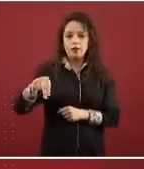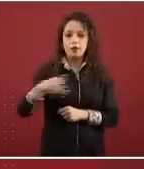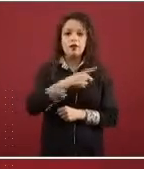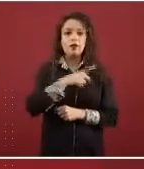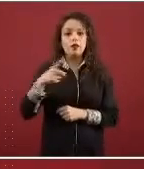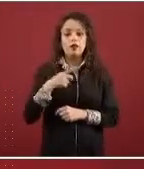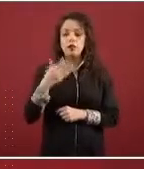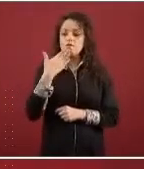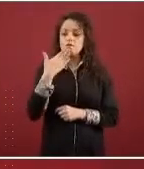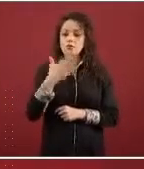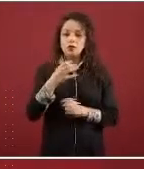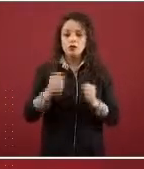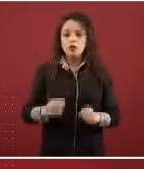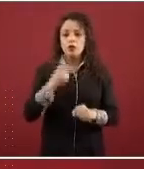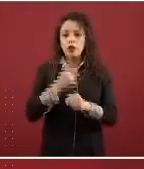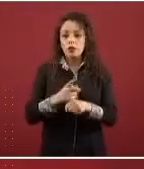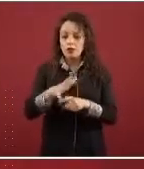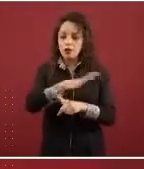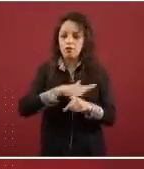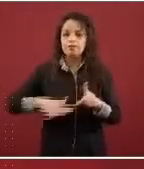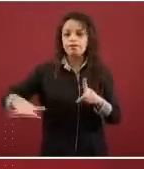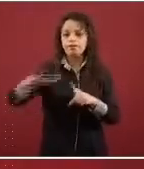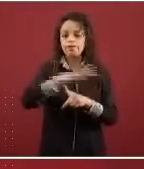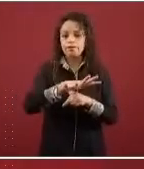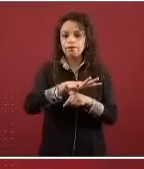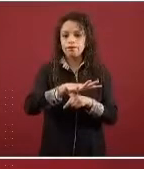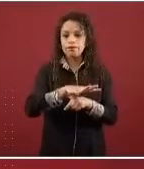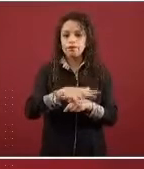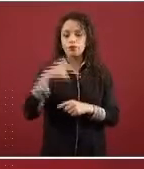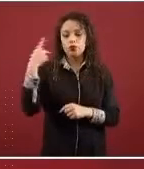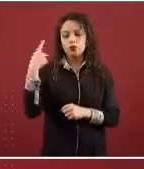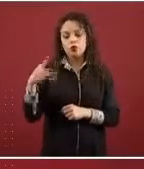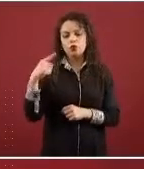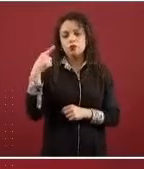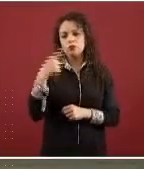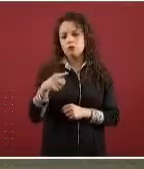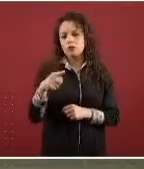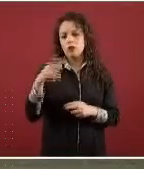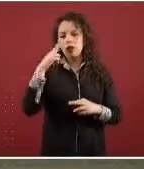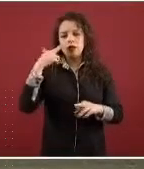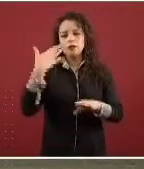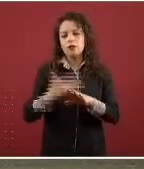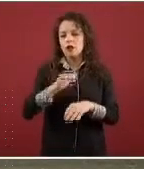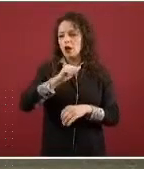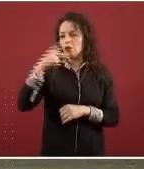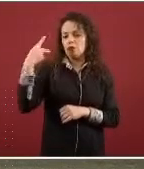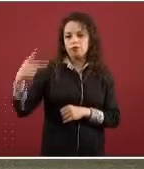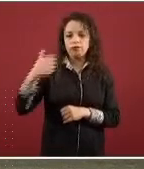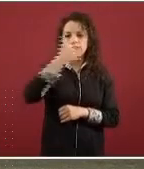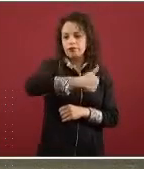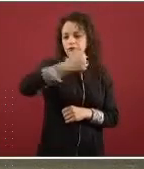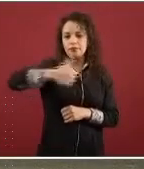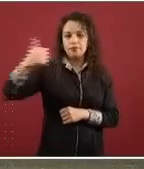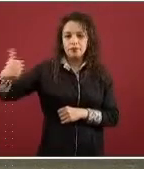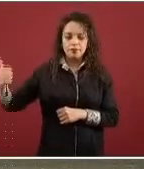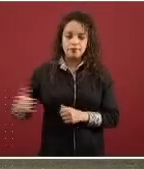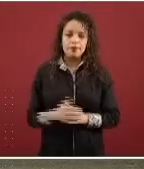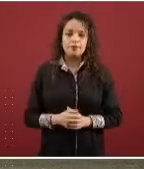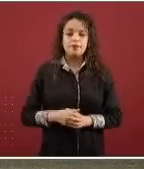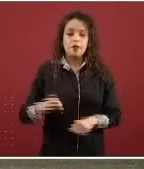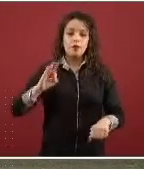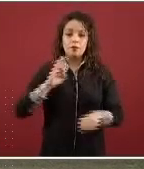garantizar la seguridad a las personas y sociedad conforme a sus respectivas atribuciones, así como para la protección y resguardo